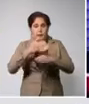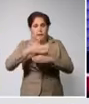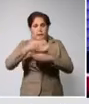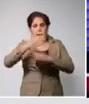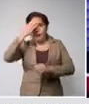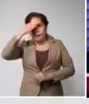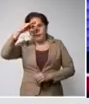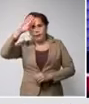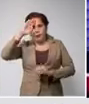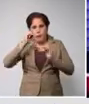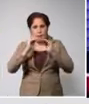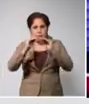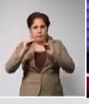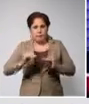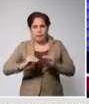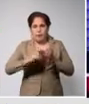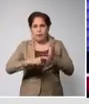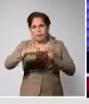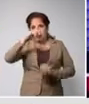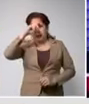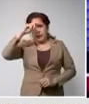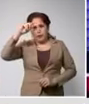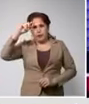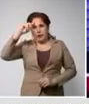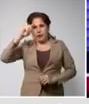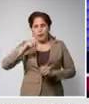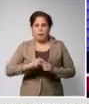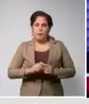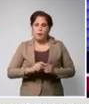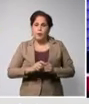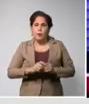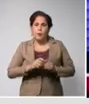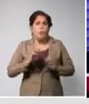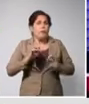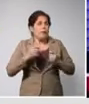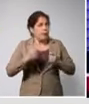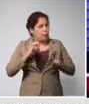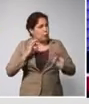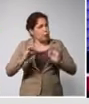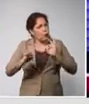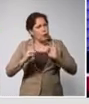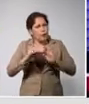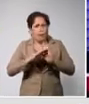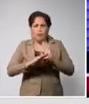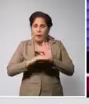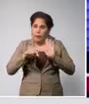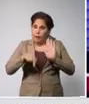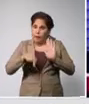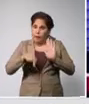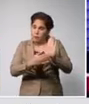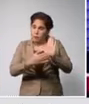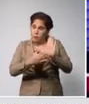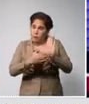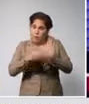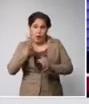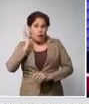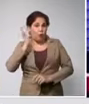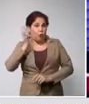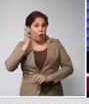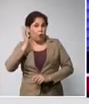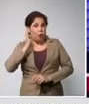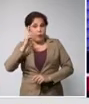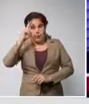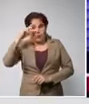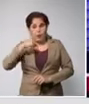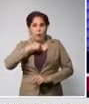Cuba y Santi Espíritus. Por tanto, no se pueden descuidar las medidas. Hoy mostraba en conferencia de prensa el experto